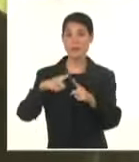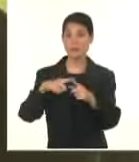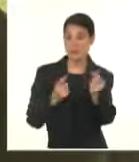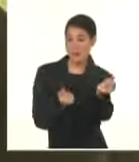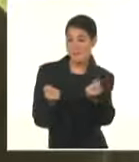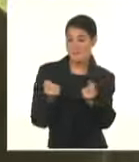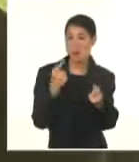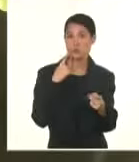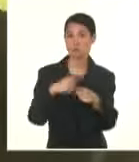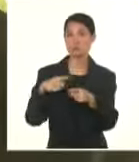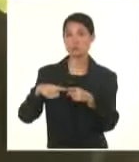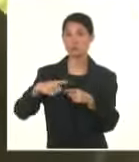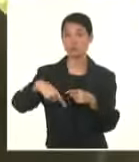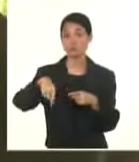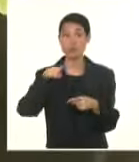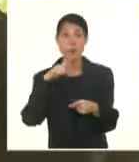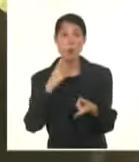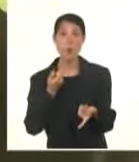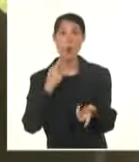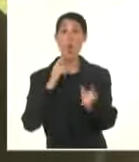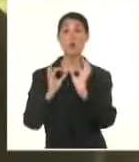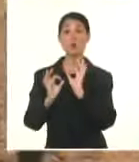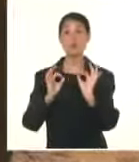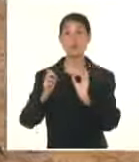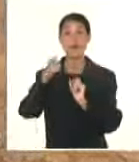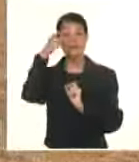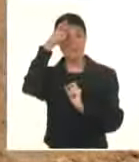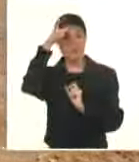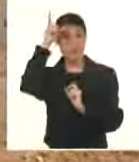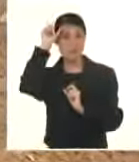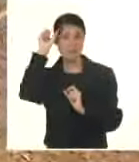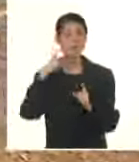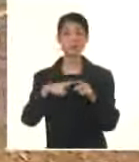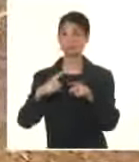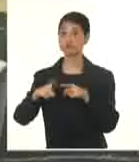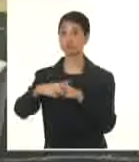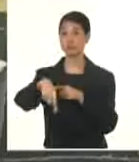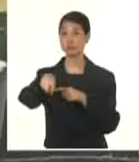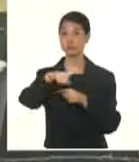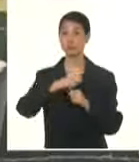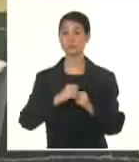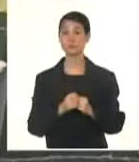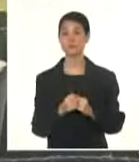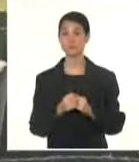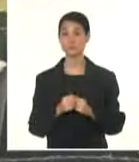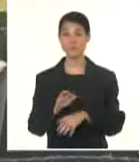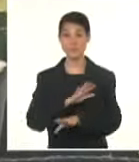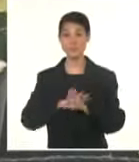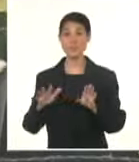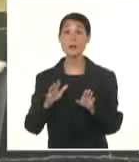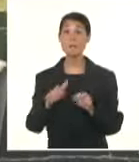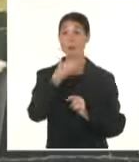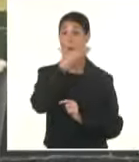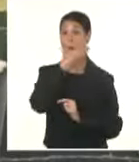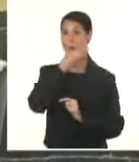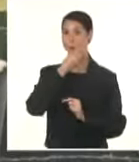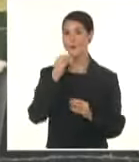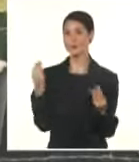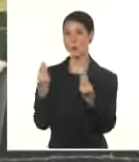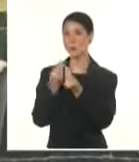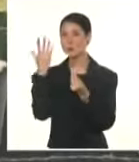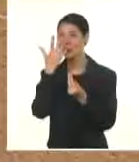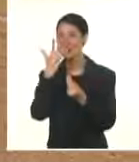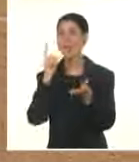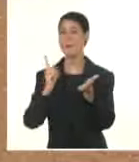para el riego de las plantas proteicas, las que van a consumir las cabras. Alberto y su padre poseen en su finca el esfuerzo de